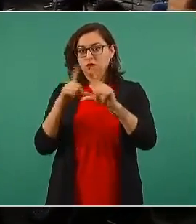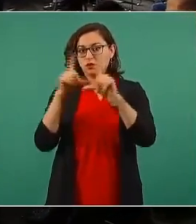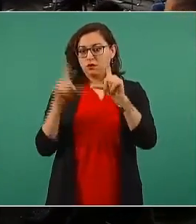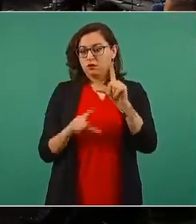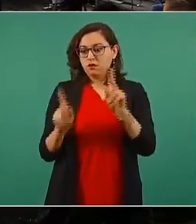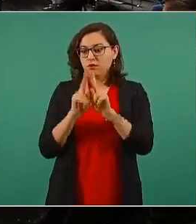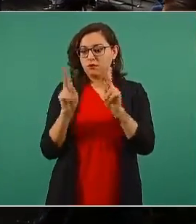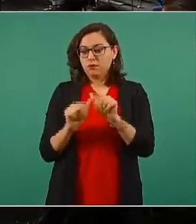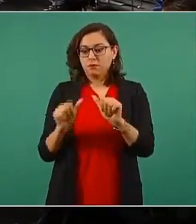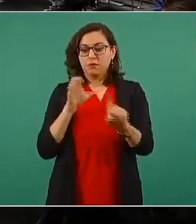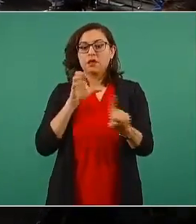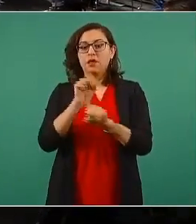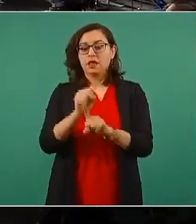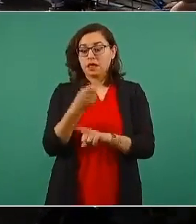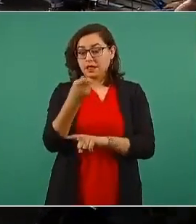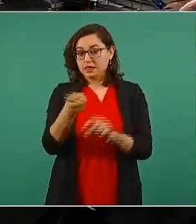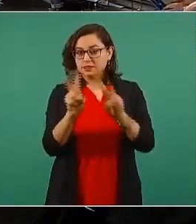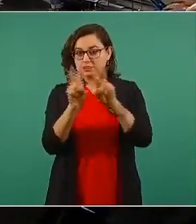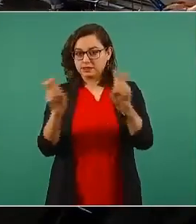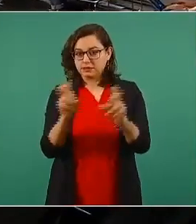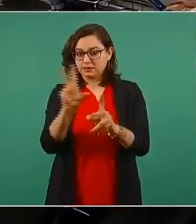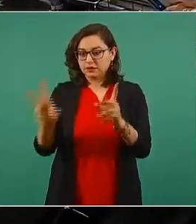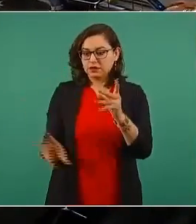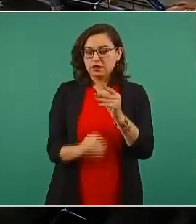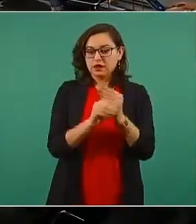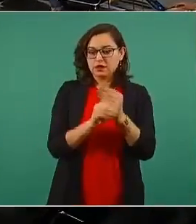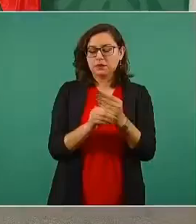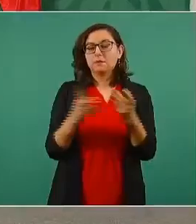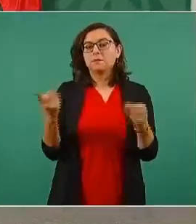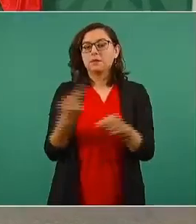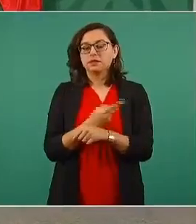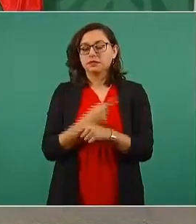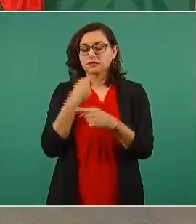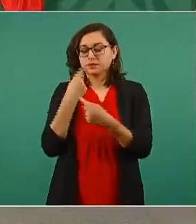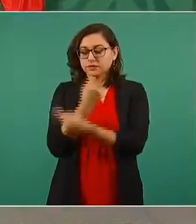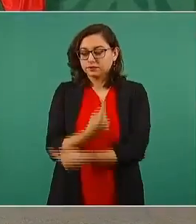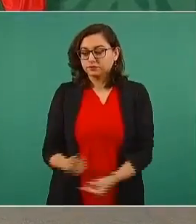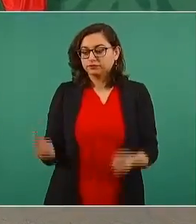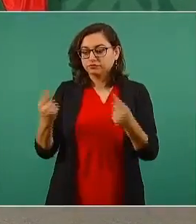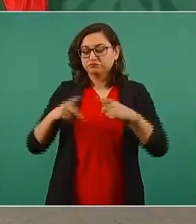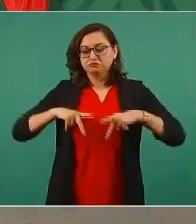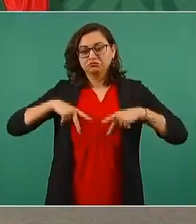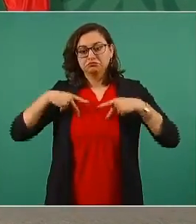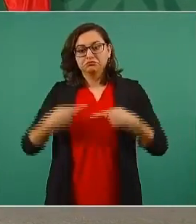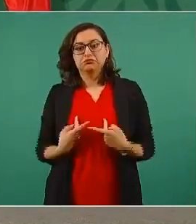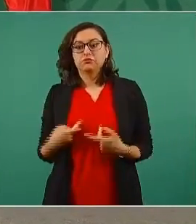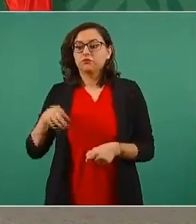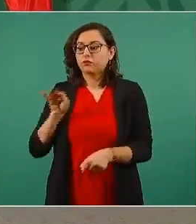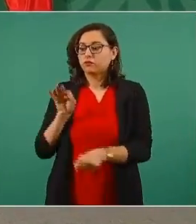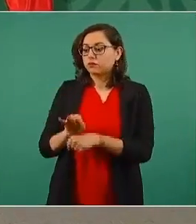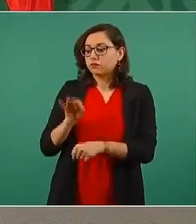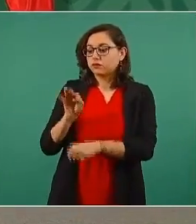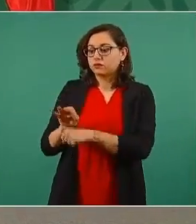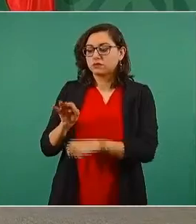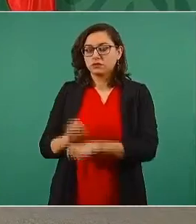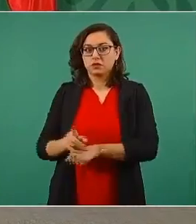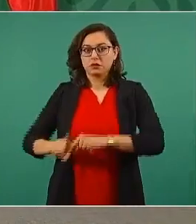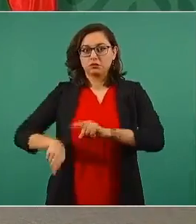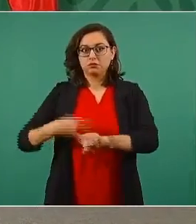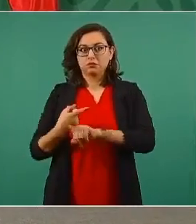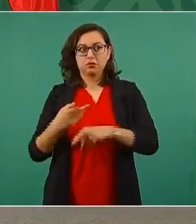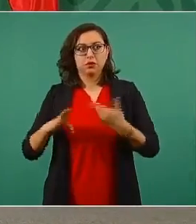que incluya esto. ¿Sí? Cómo se protege a la población más vulnerable, a los niños, ¿no?, de estas